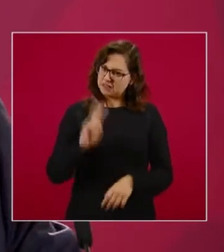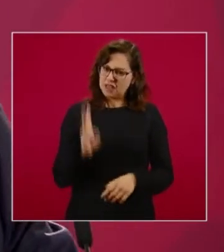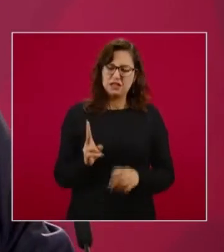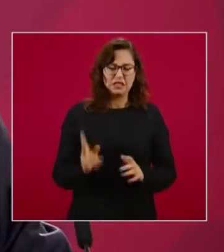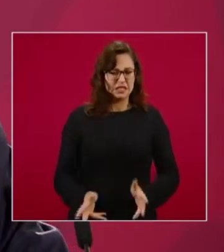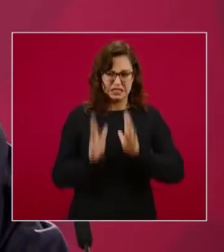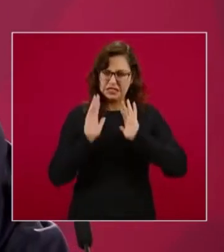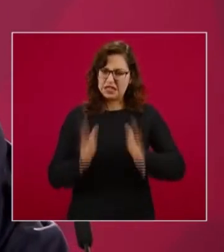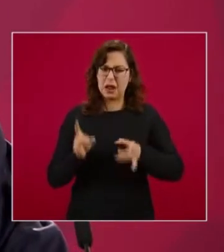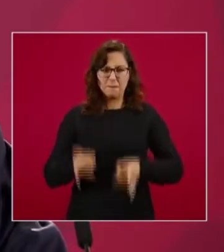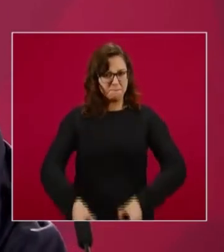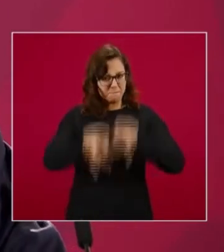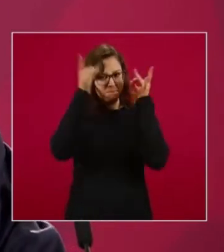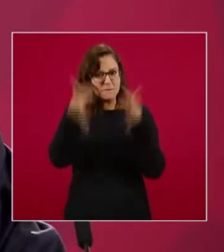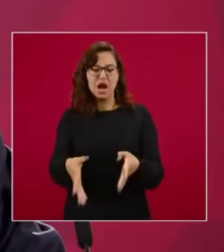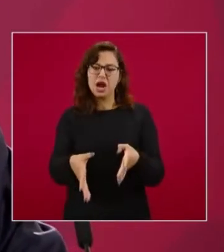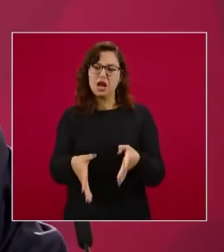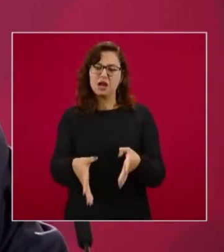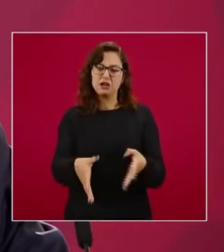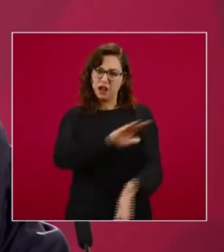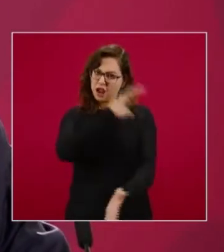con el oportunismo.